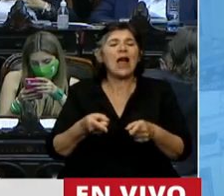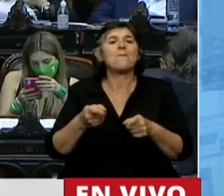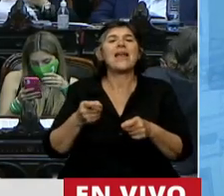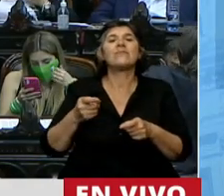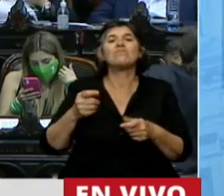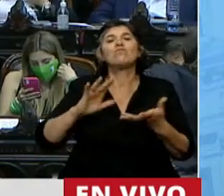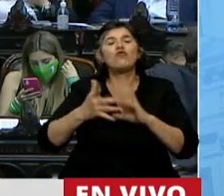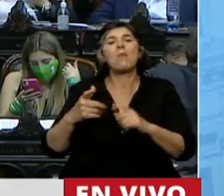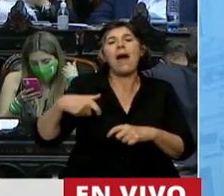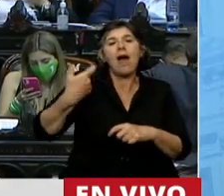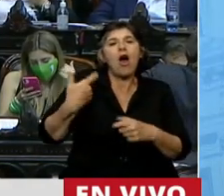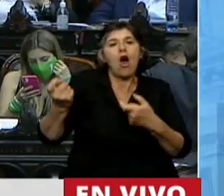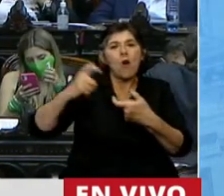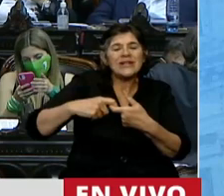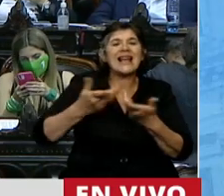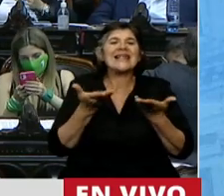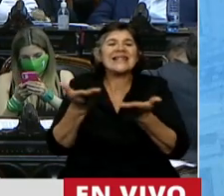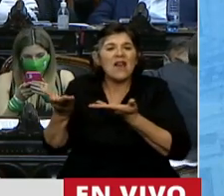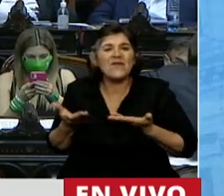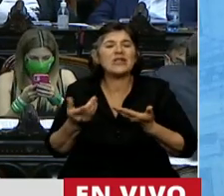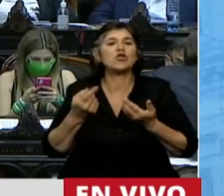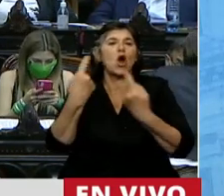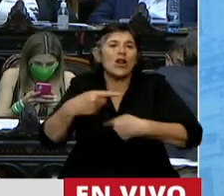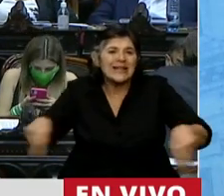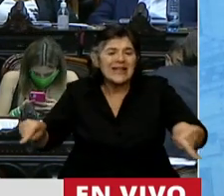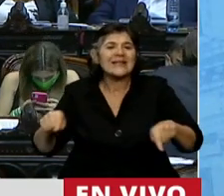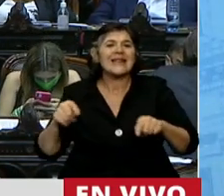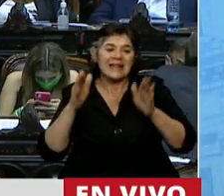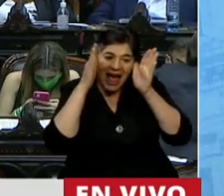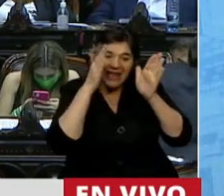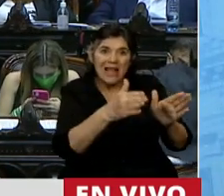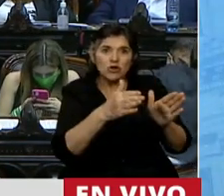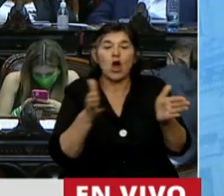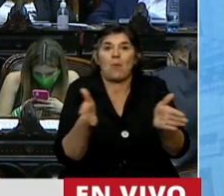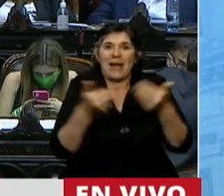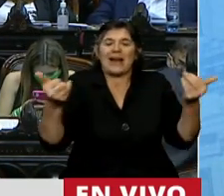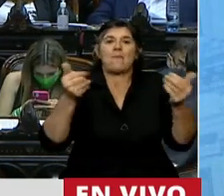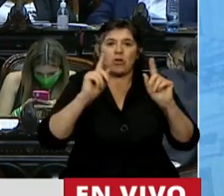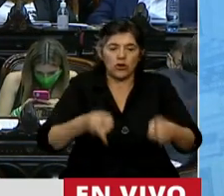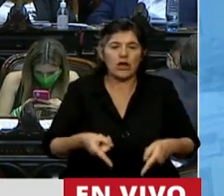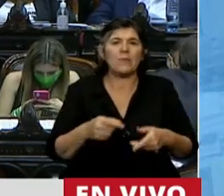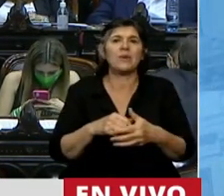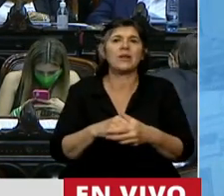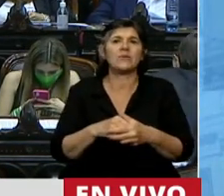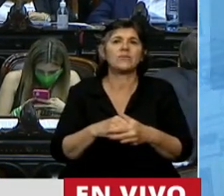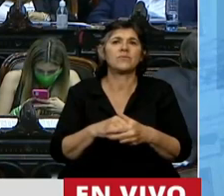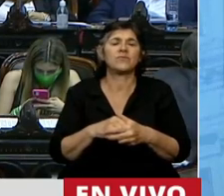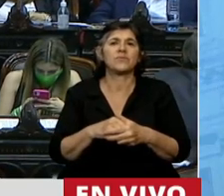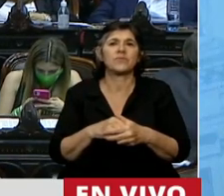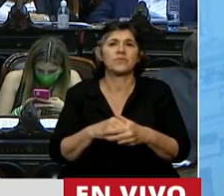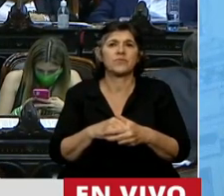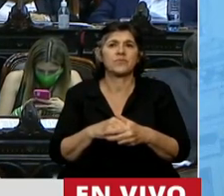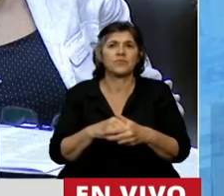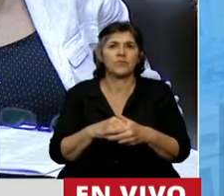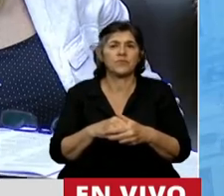social estas prestaciones de la seguridad social que lo que busca claramente es primero la